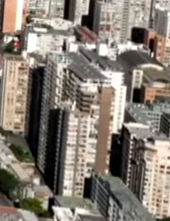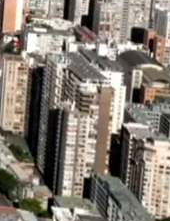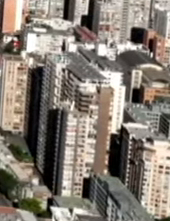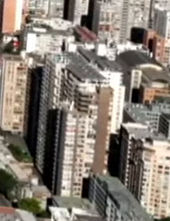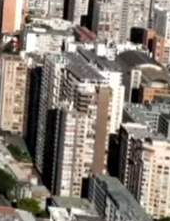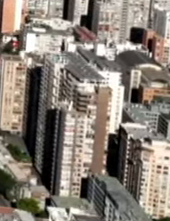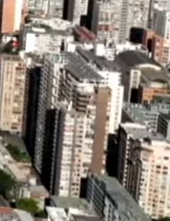al